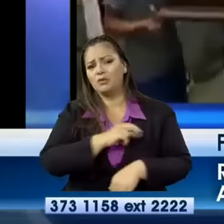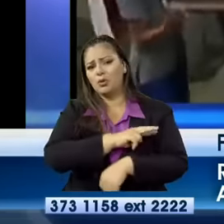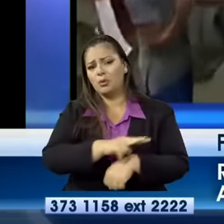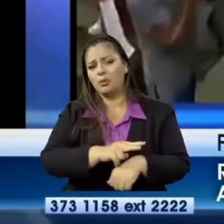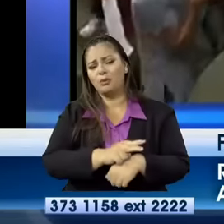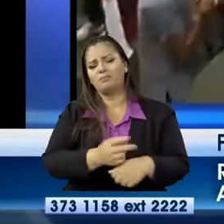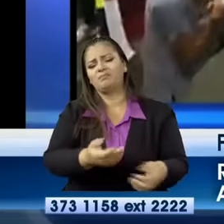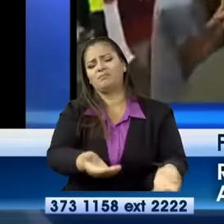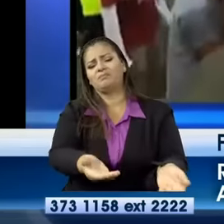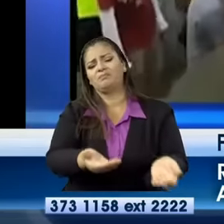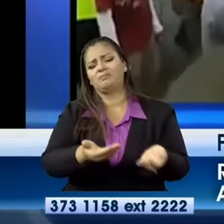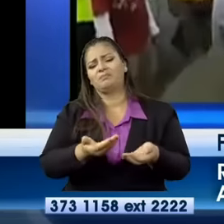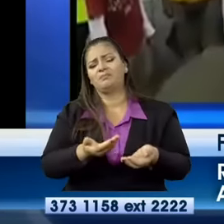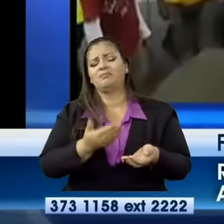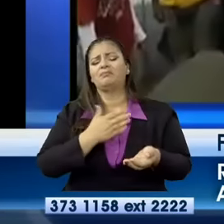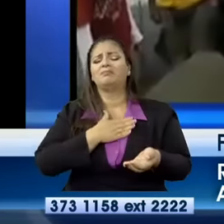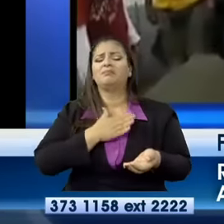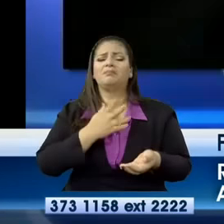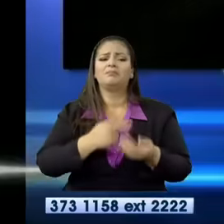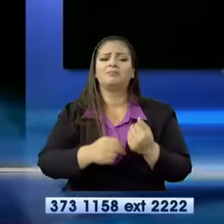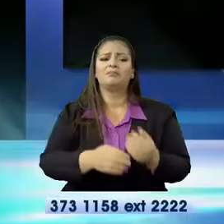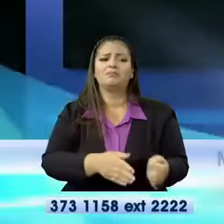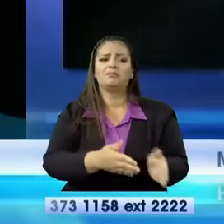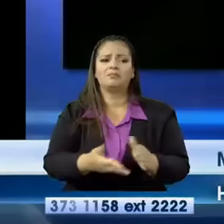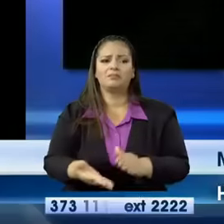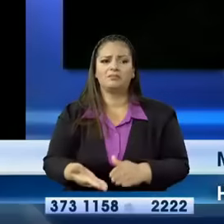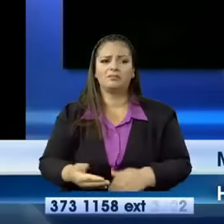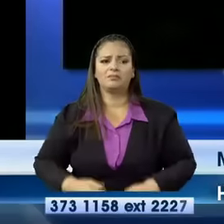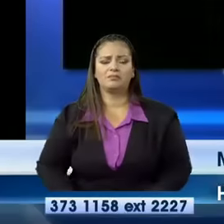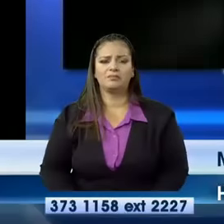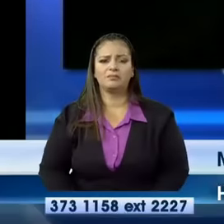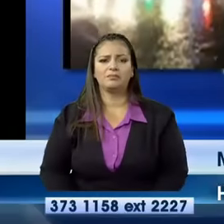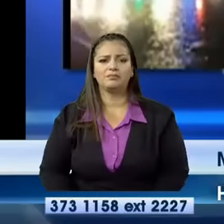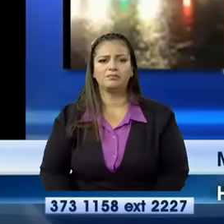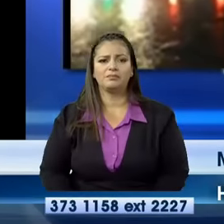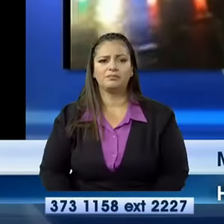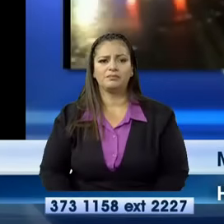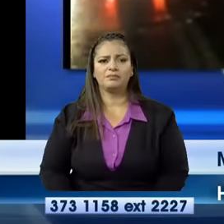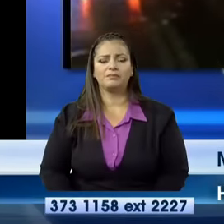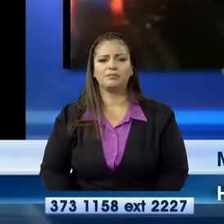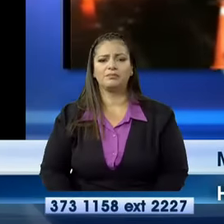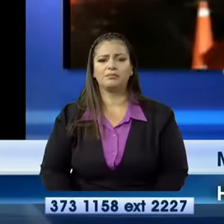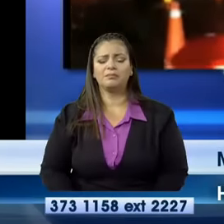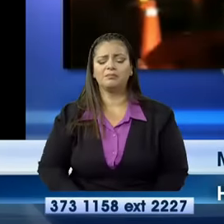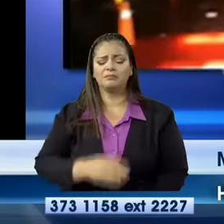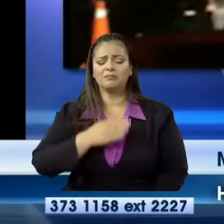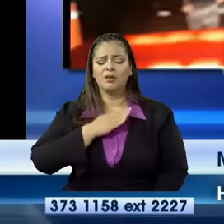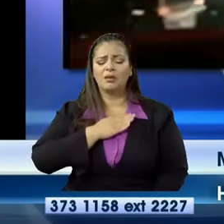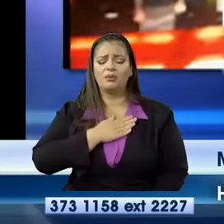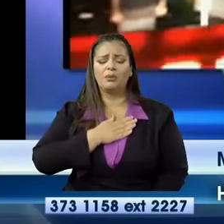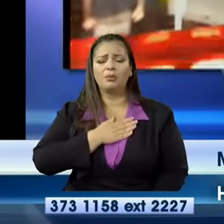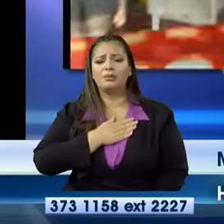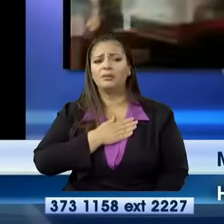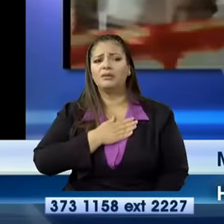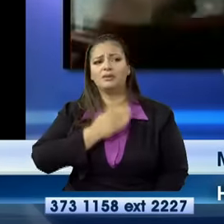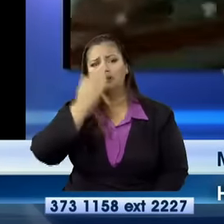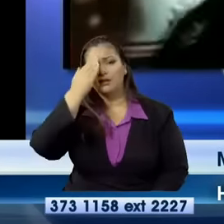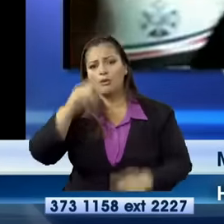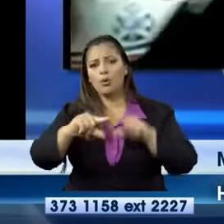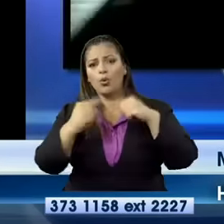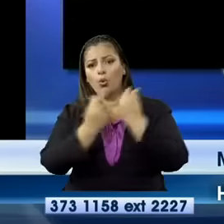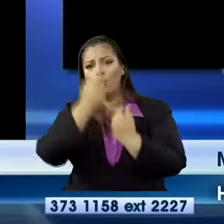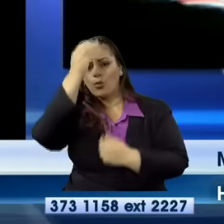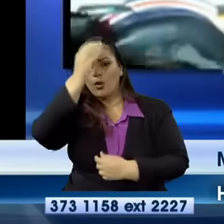de me puedo quedar con la con la tranquilidad o la satisfacción Por así decirlo de que iban a un encuentro con el